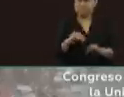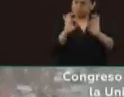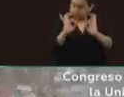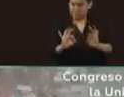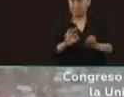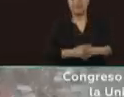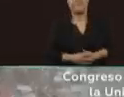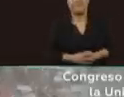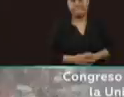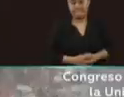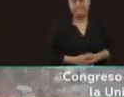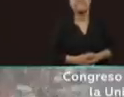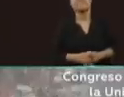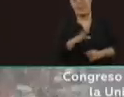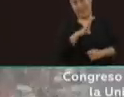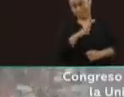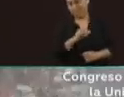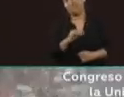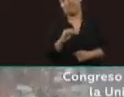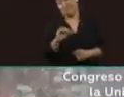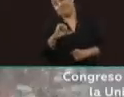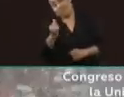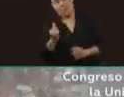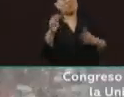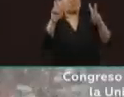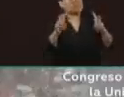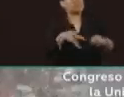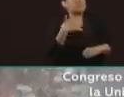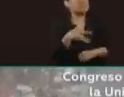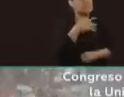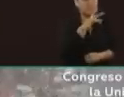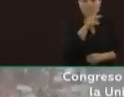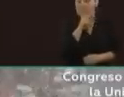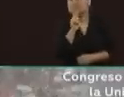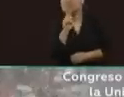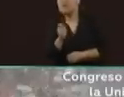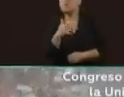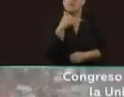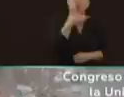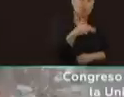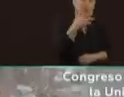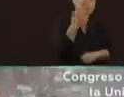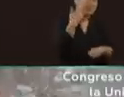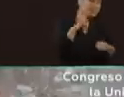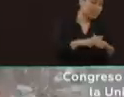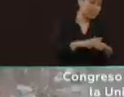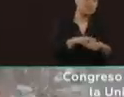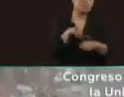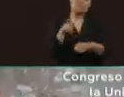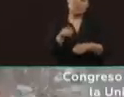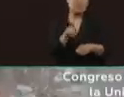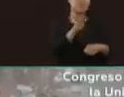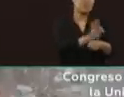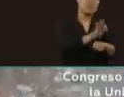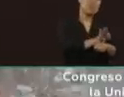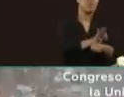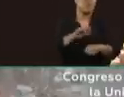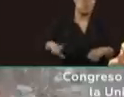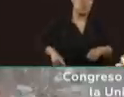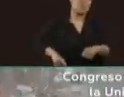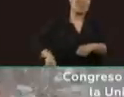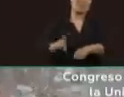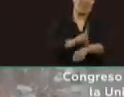delineadas. Otro tema que nos preocupa es la corrupción solapada desde el gobierno.